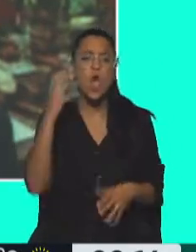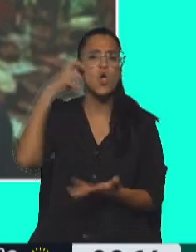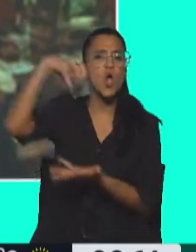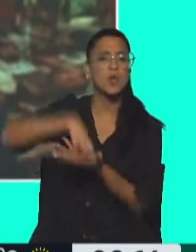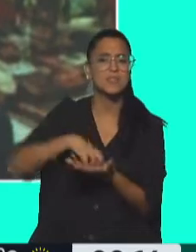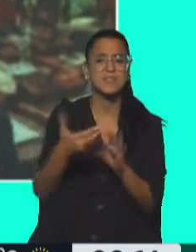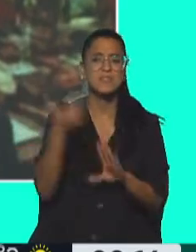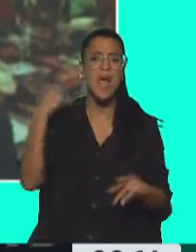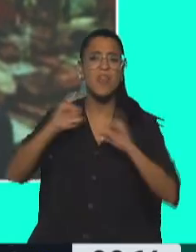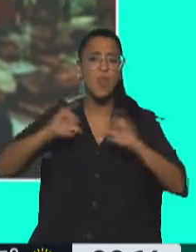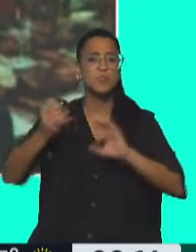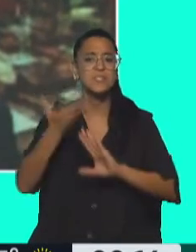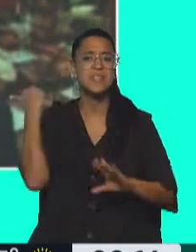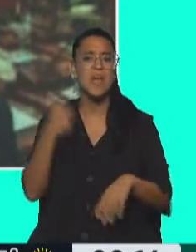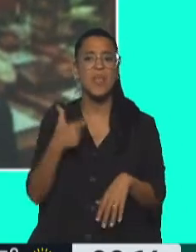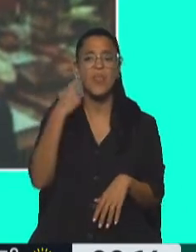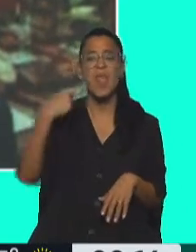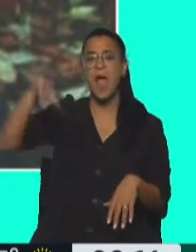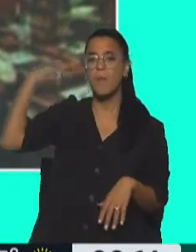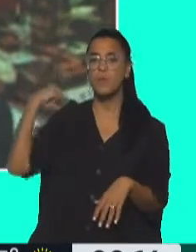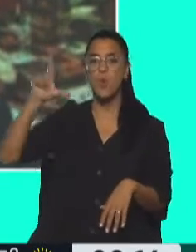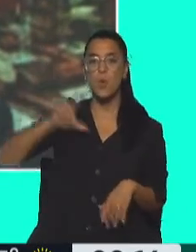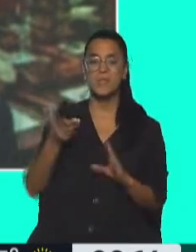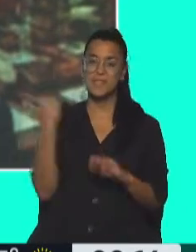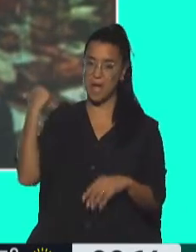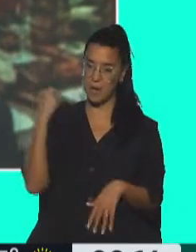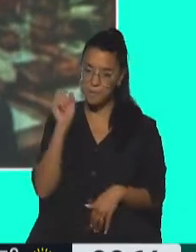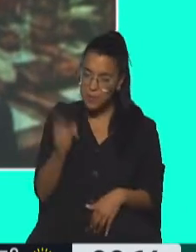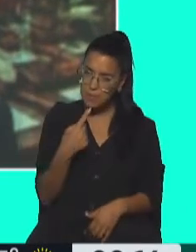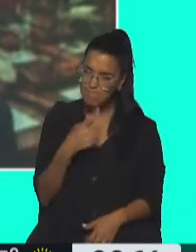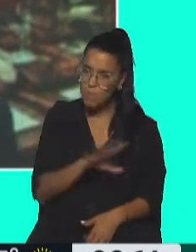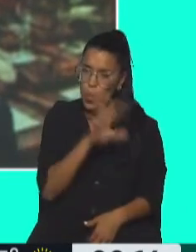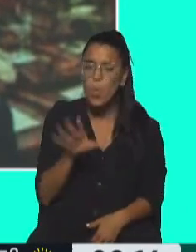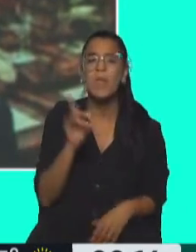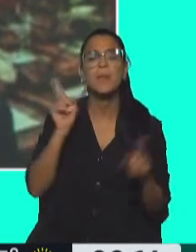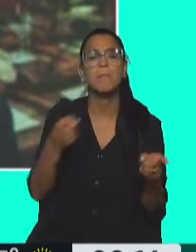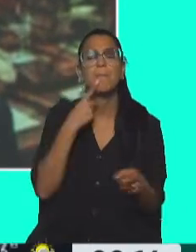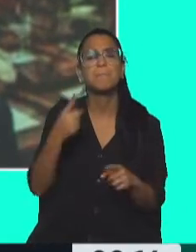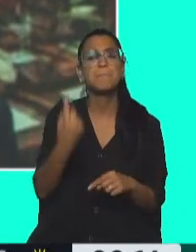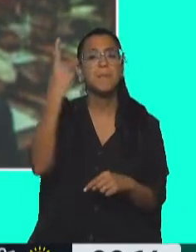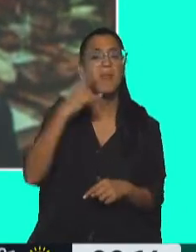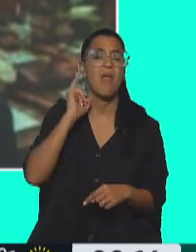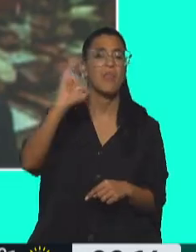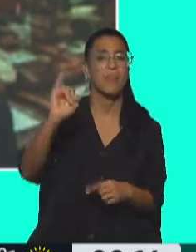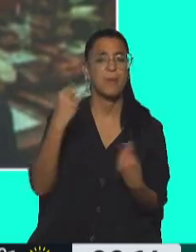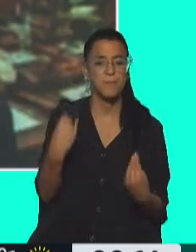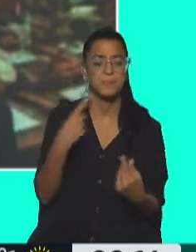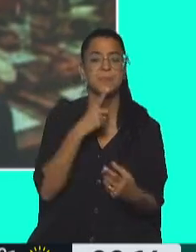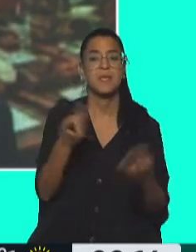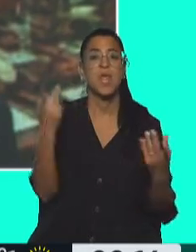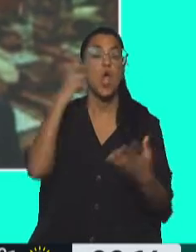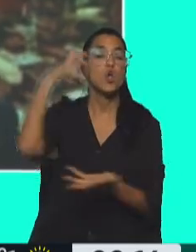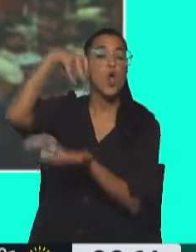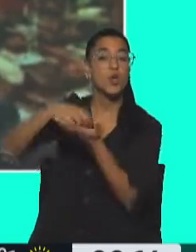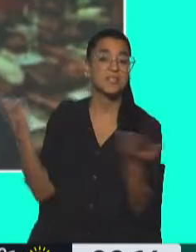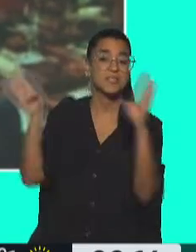le retiró esas denuncias el día lunes. Y también sospechosamente fue la primera que declaró que el cierre del Congreso